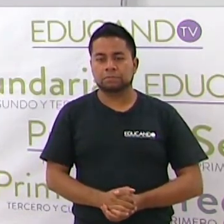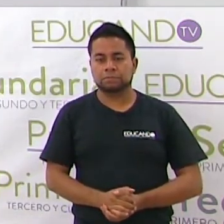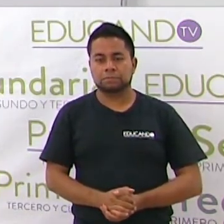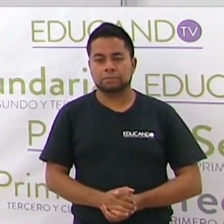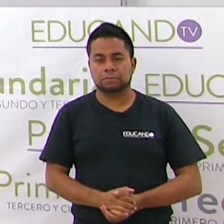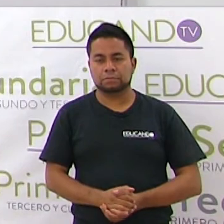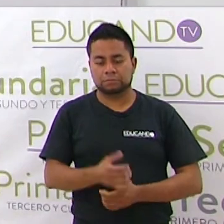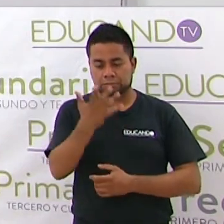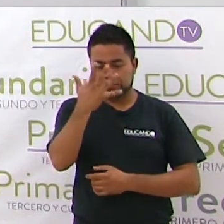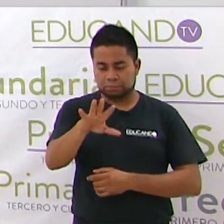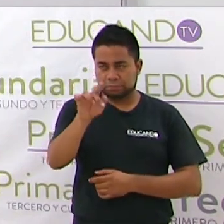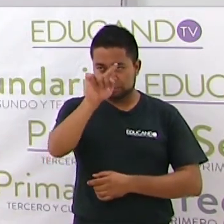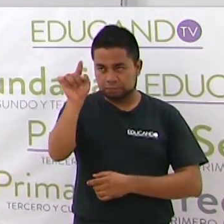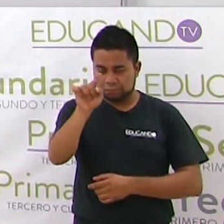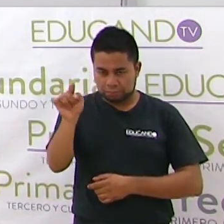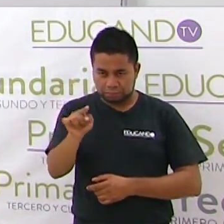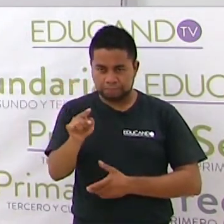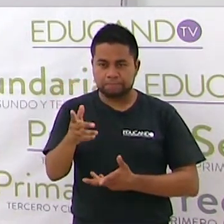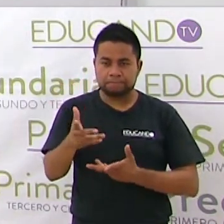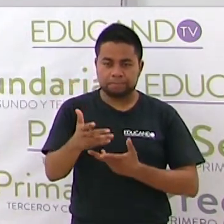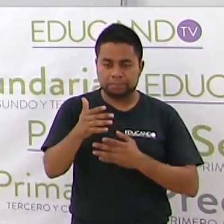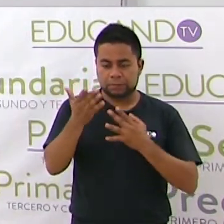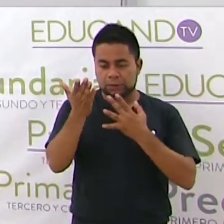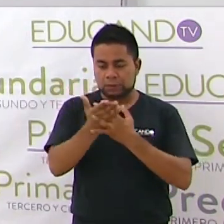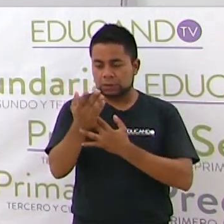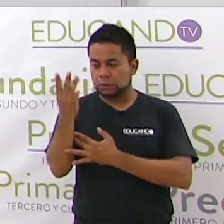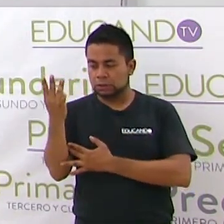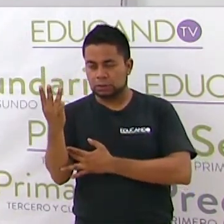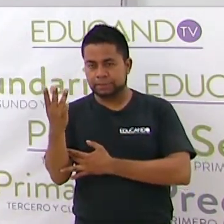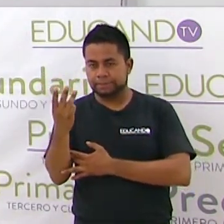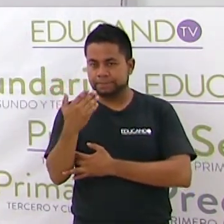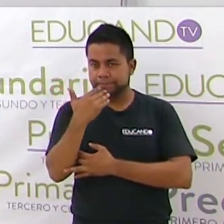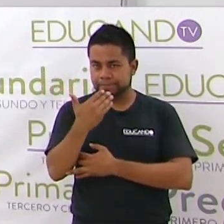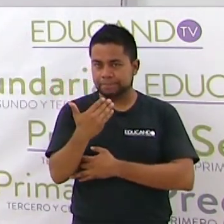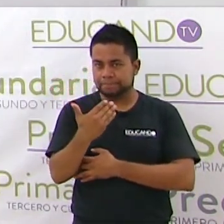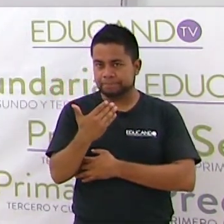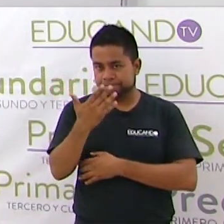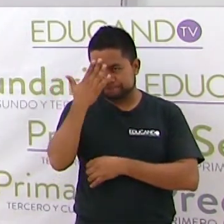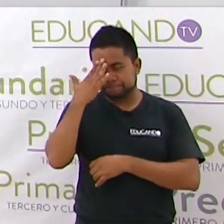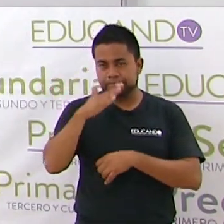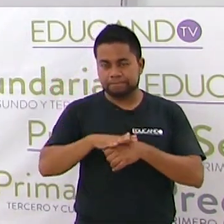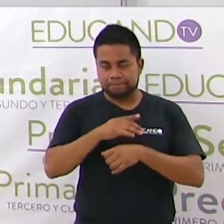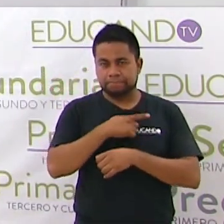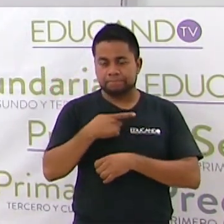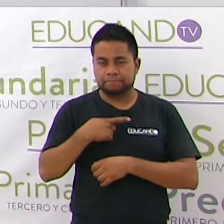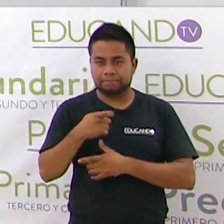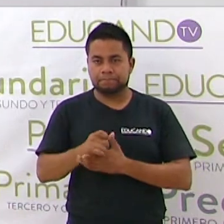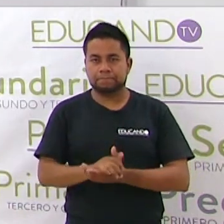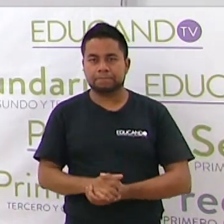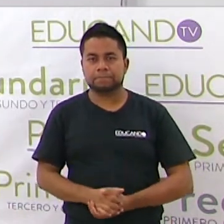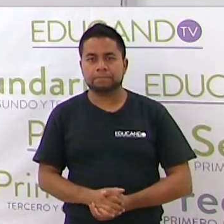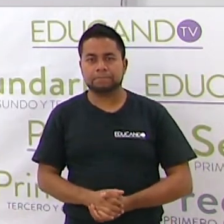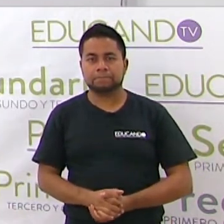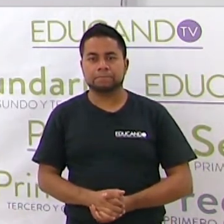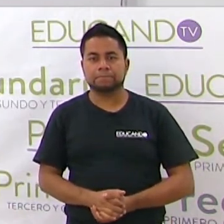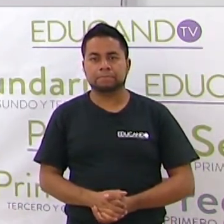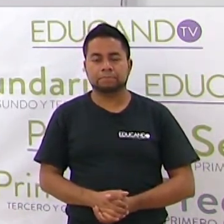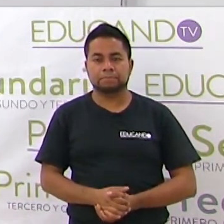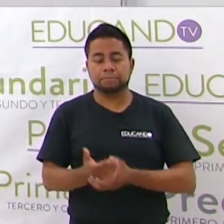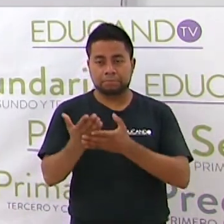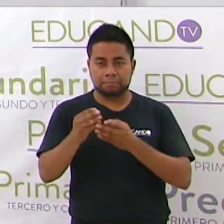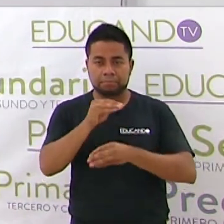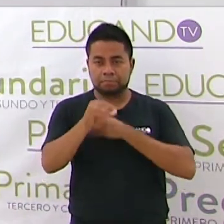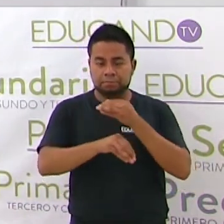al cubo sobre 3. Ahí está. Que no se me pase. Ahí está. Vamos a sustituir entonces ahora